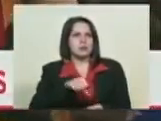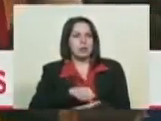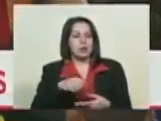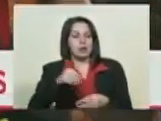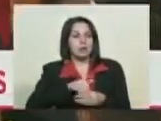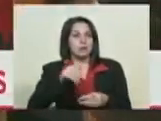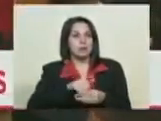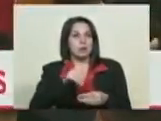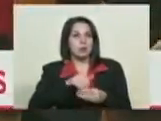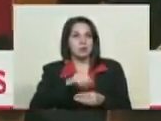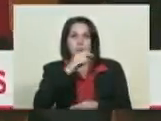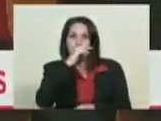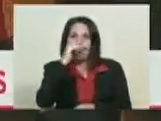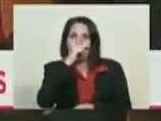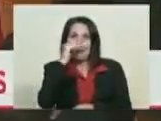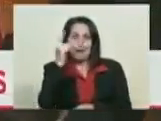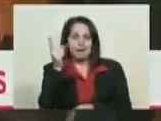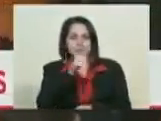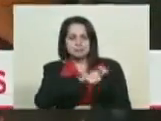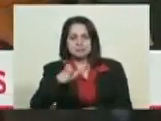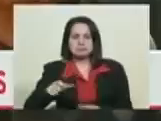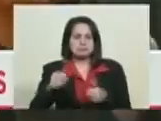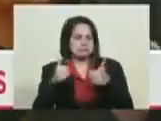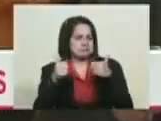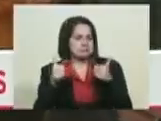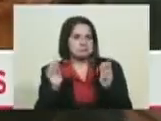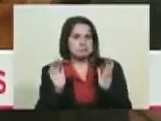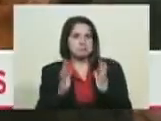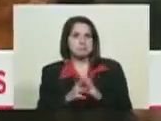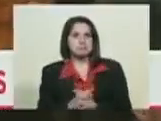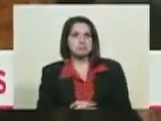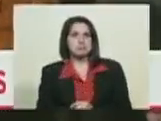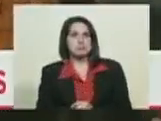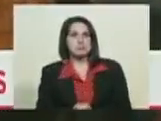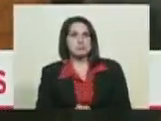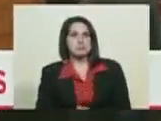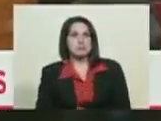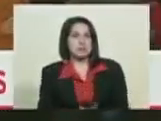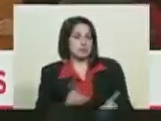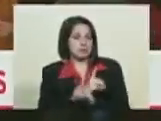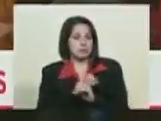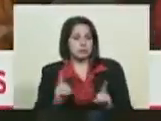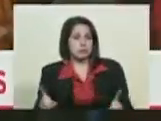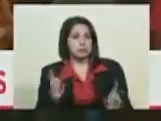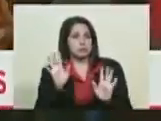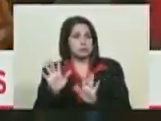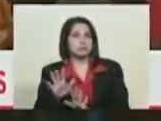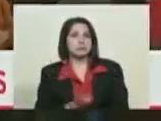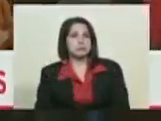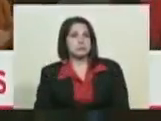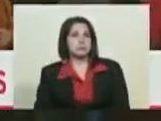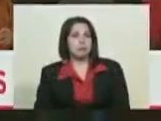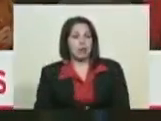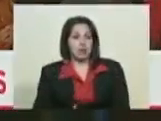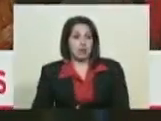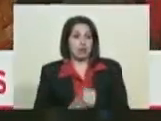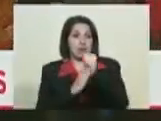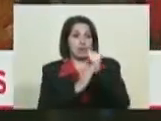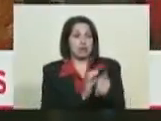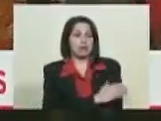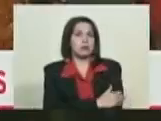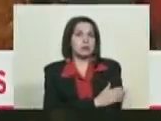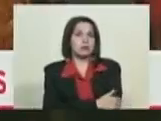votaron por ellos. Muy bien, así tiene que ser. Los dirigentes de la